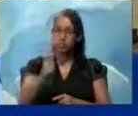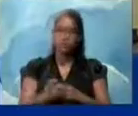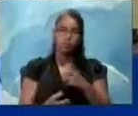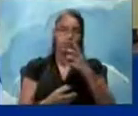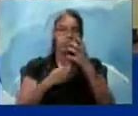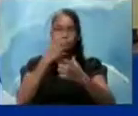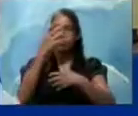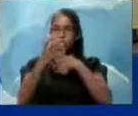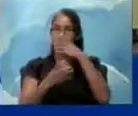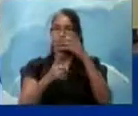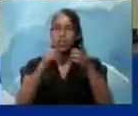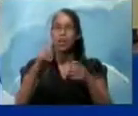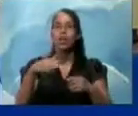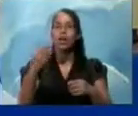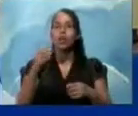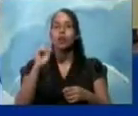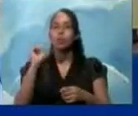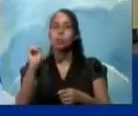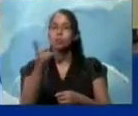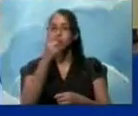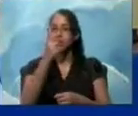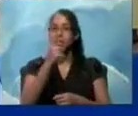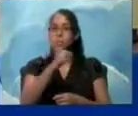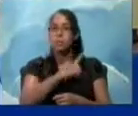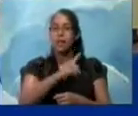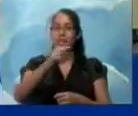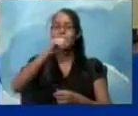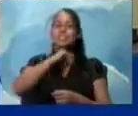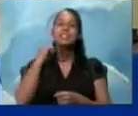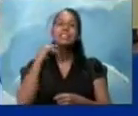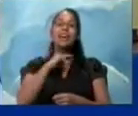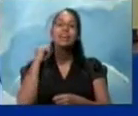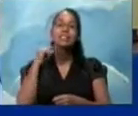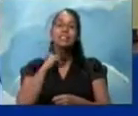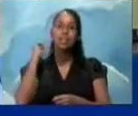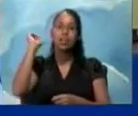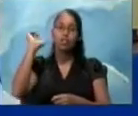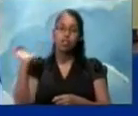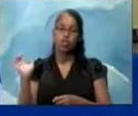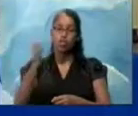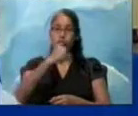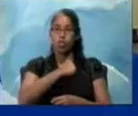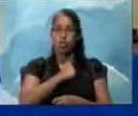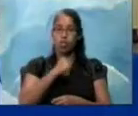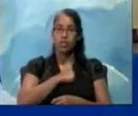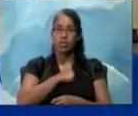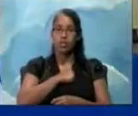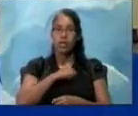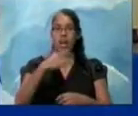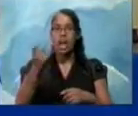convocando a los principales sacerdotes, a los